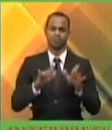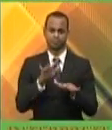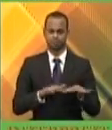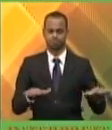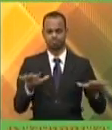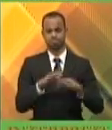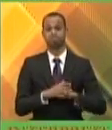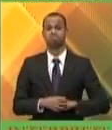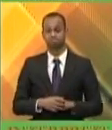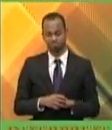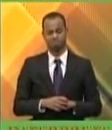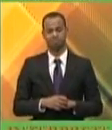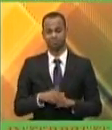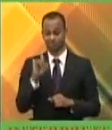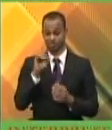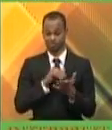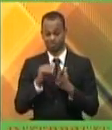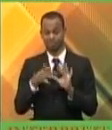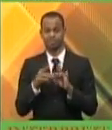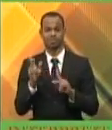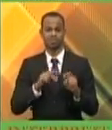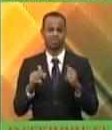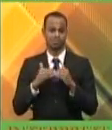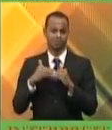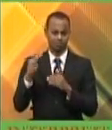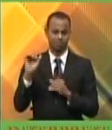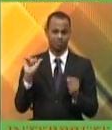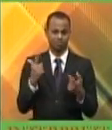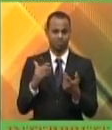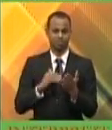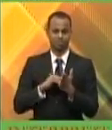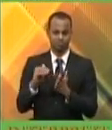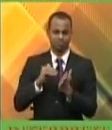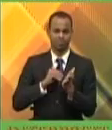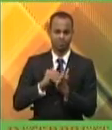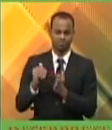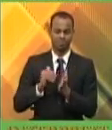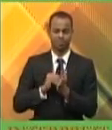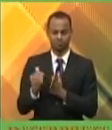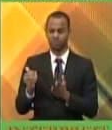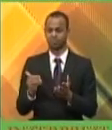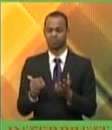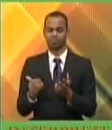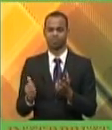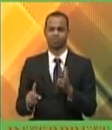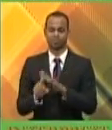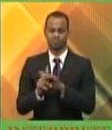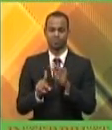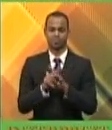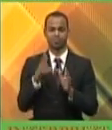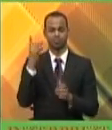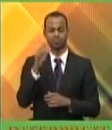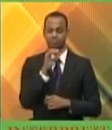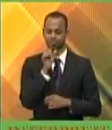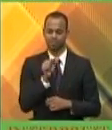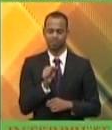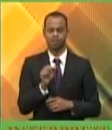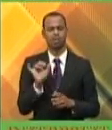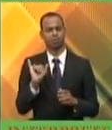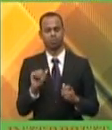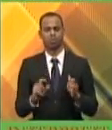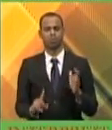sector que es más de un millón de gente y todos los millones que vamos ingresando todos los días porque la edad nos va